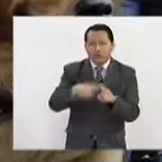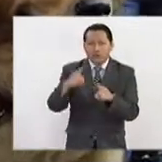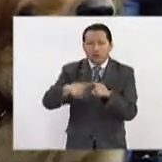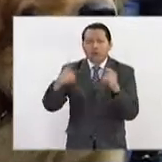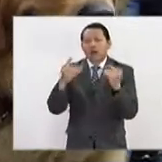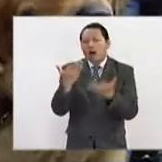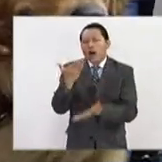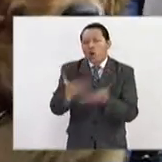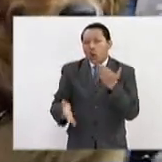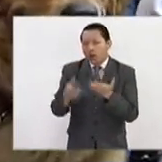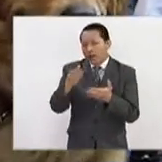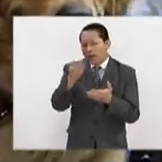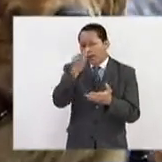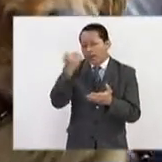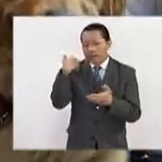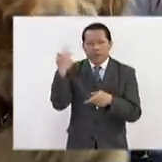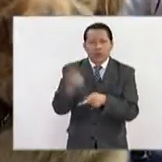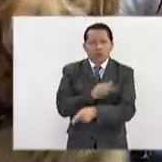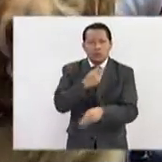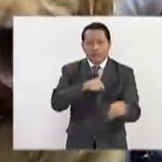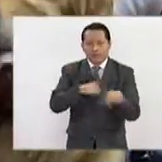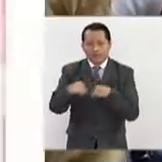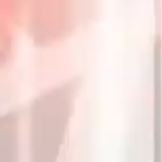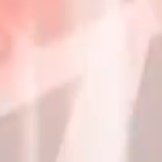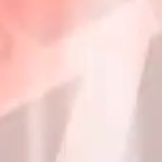ahora en este siniestro del sismo.